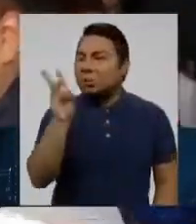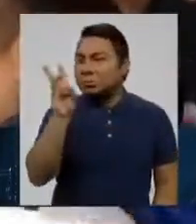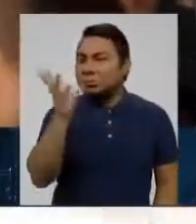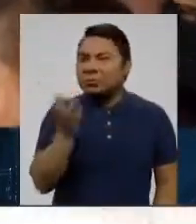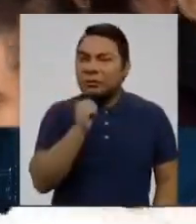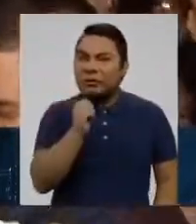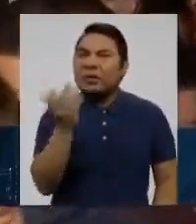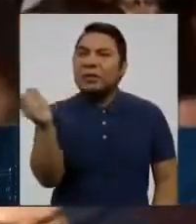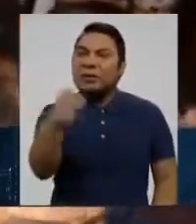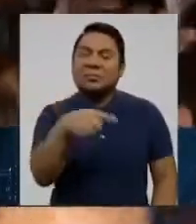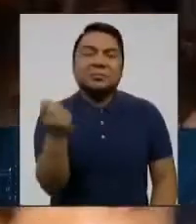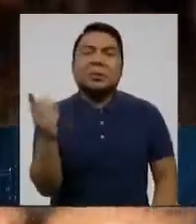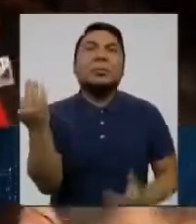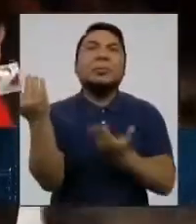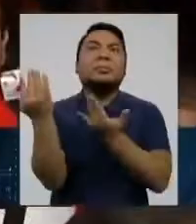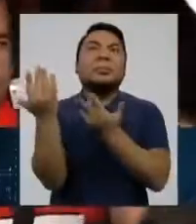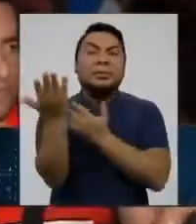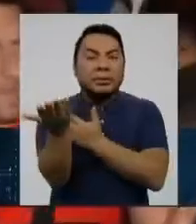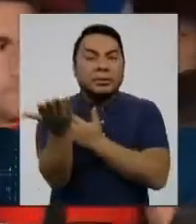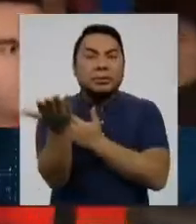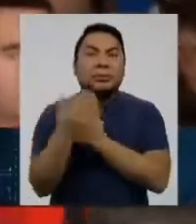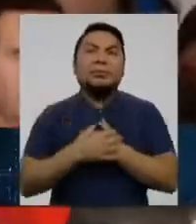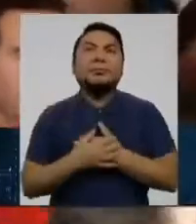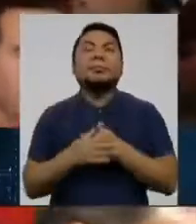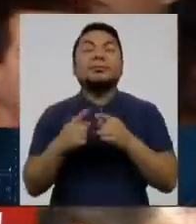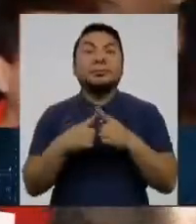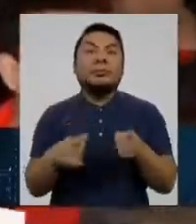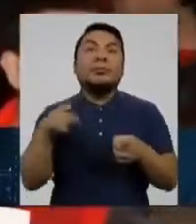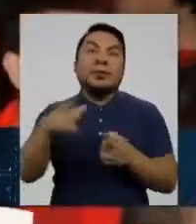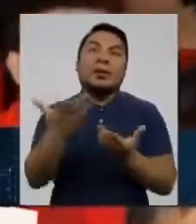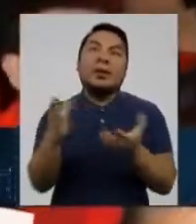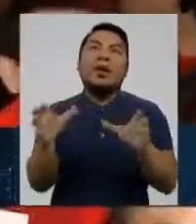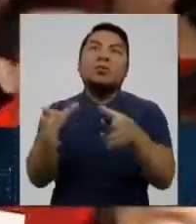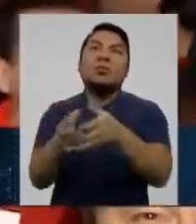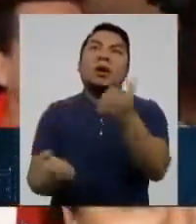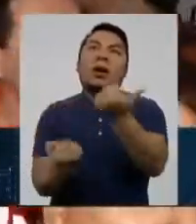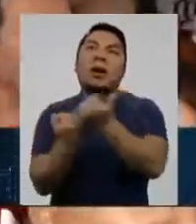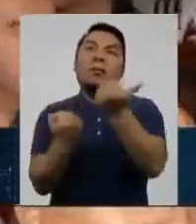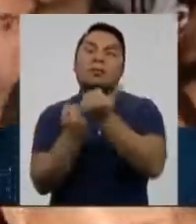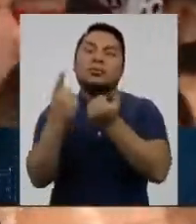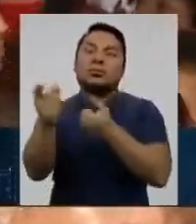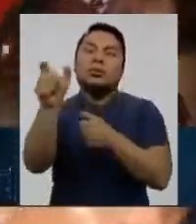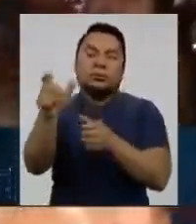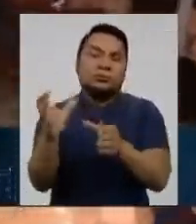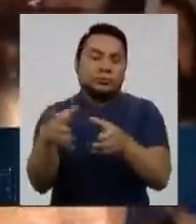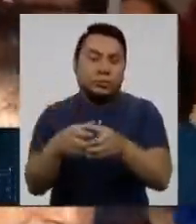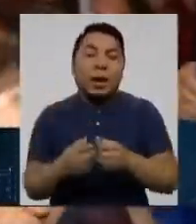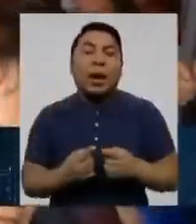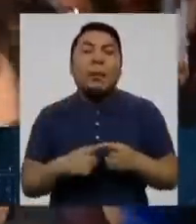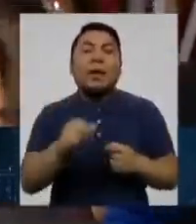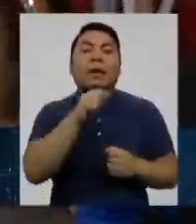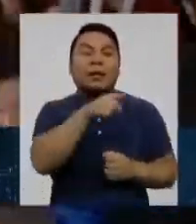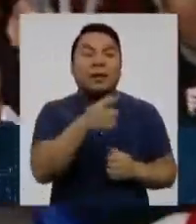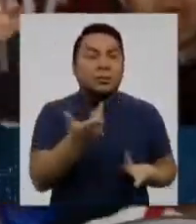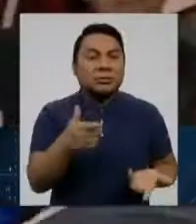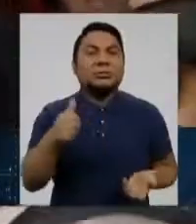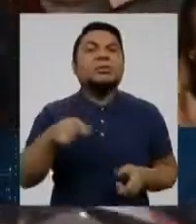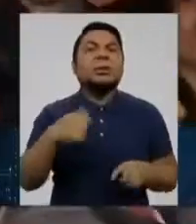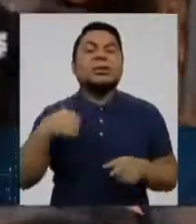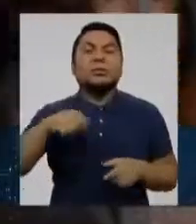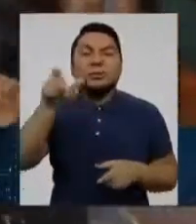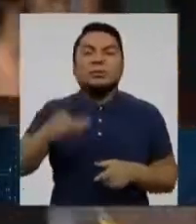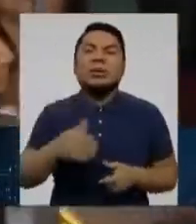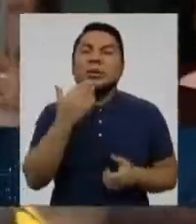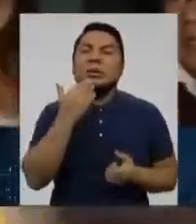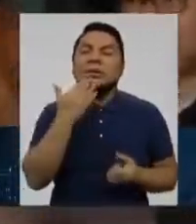conspicuos dentro de lo que es la expectativa para estas elecciones, es Luis Castañeda Pardo, hijo del actual alcalde de Lima, y es